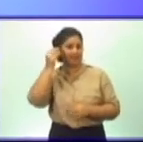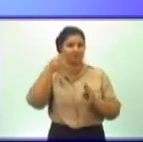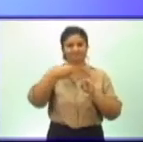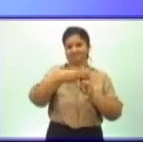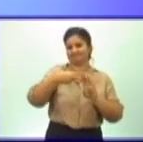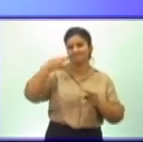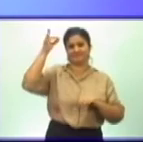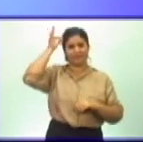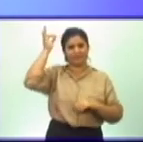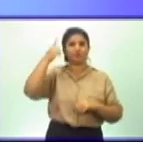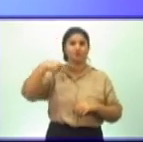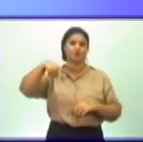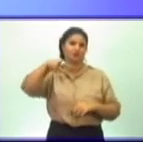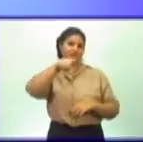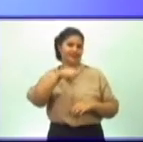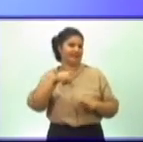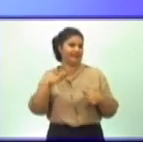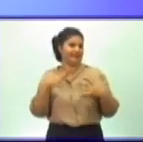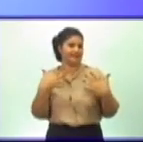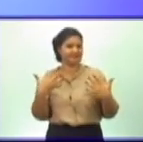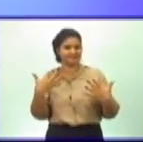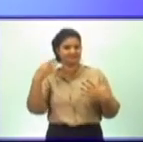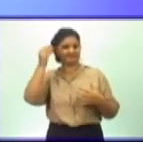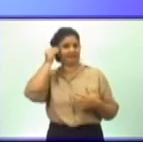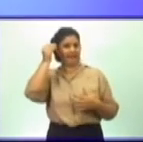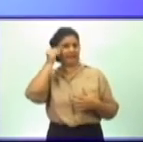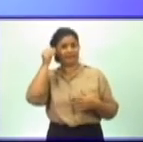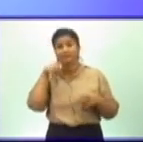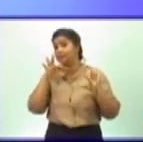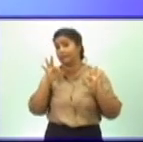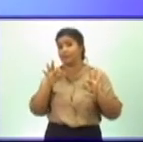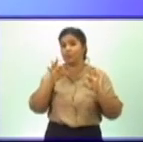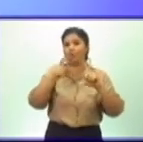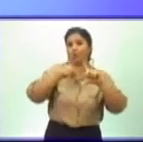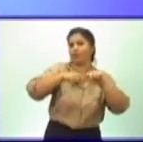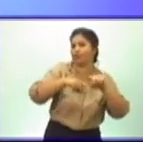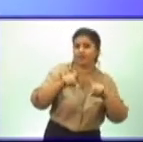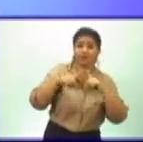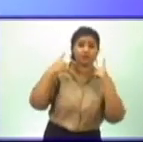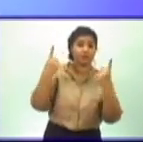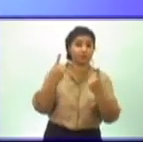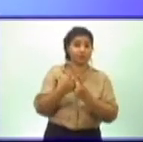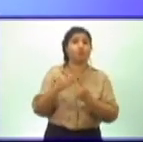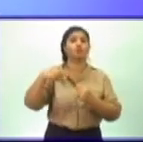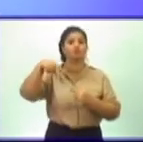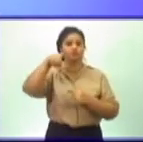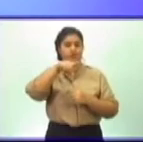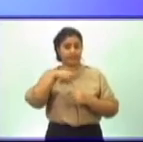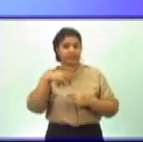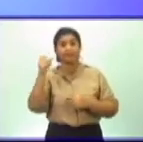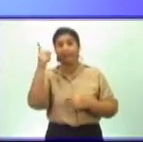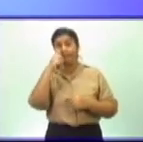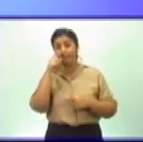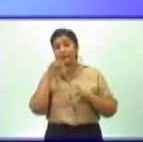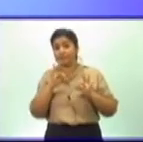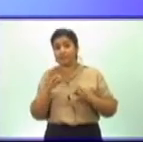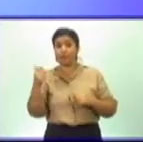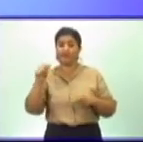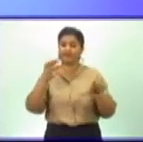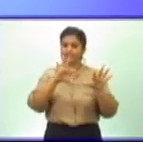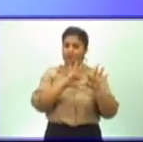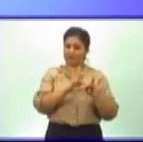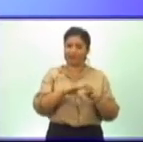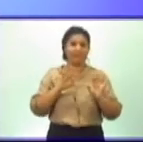ofrecerle cada uno de los conocimientos que ustedes deben tener para el vencimiento de cada uno de los niveles. Y yo con la